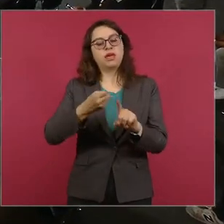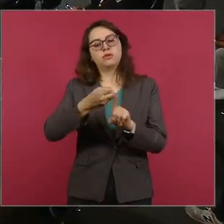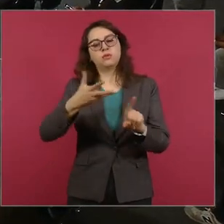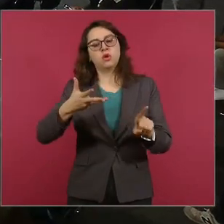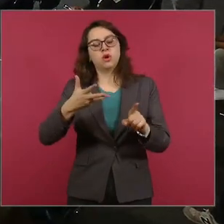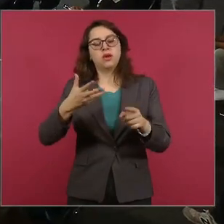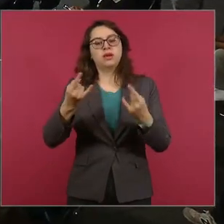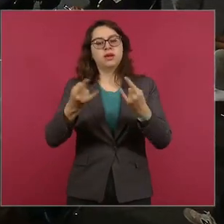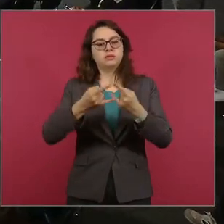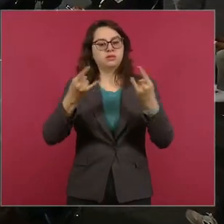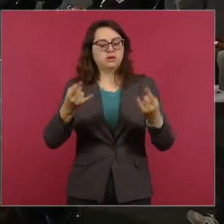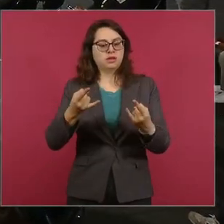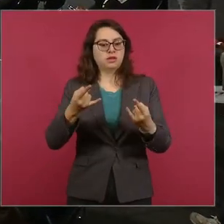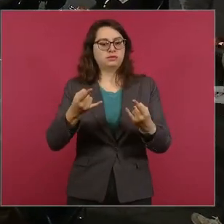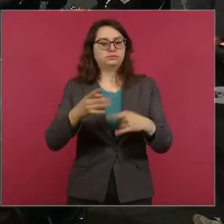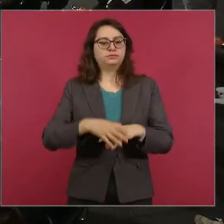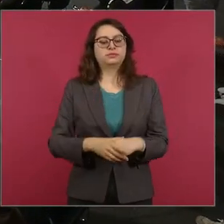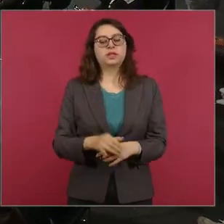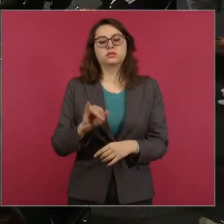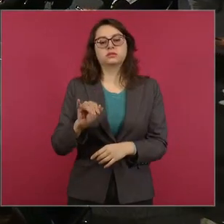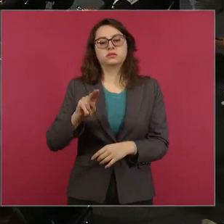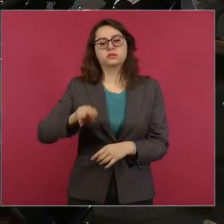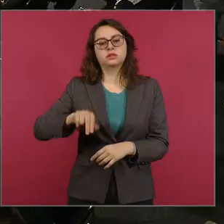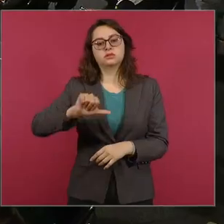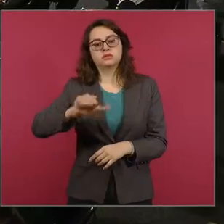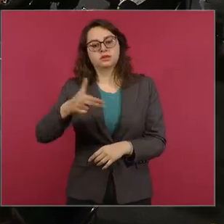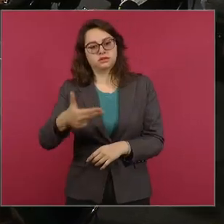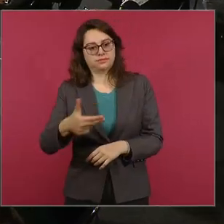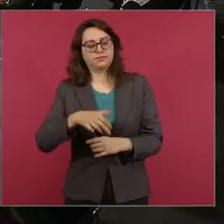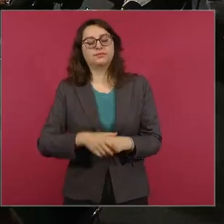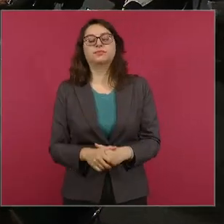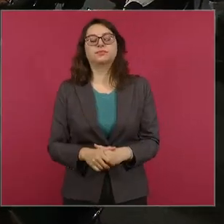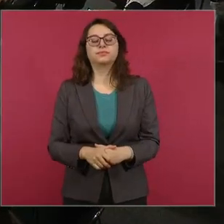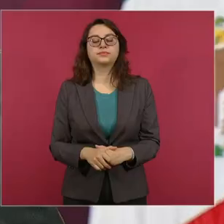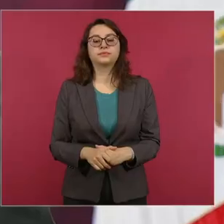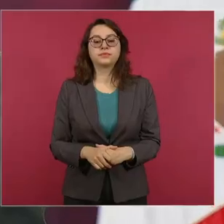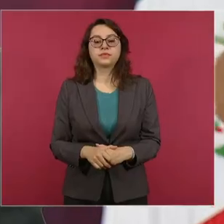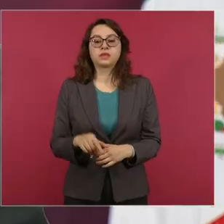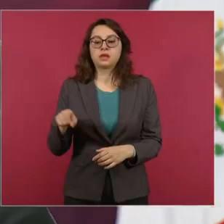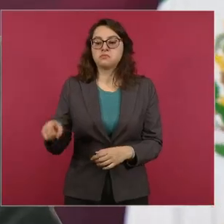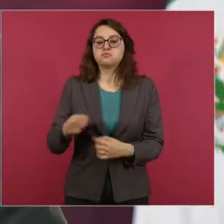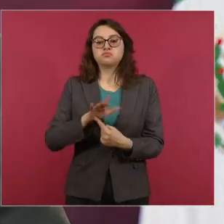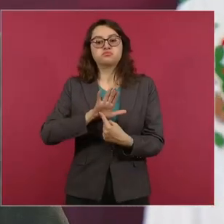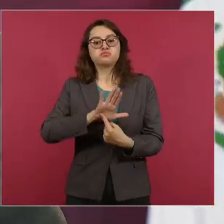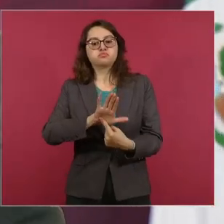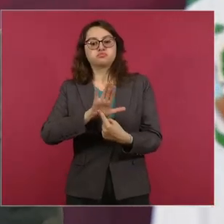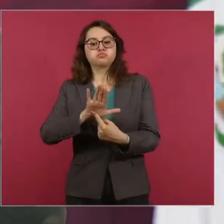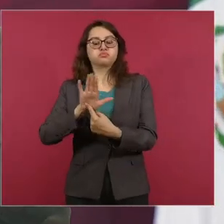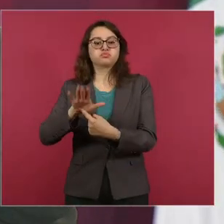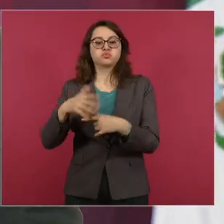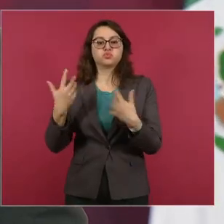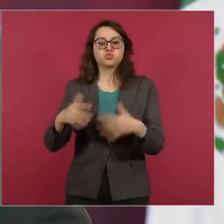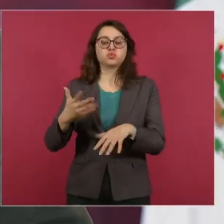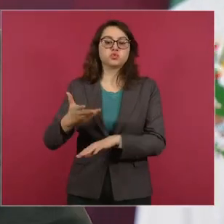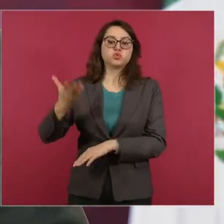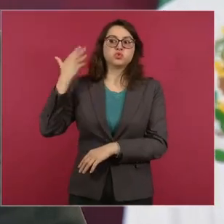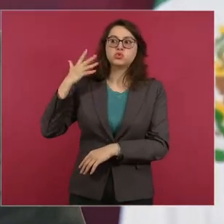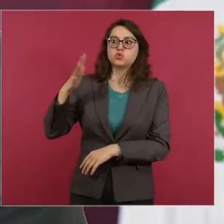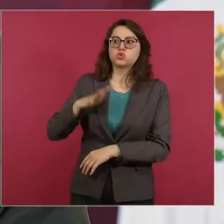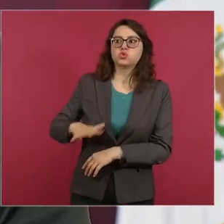que va a dar a conocer todo lo que fue el esplendor de Xelha